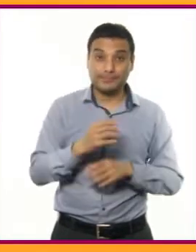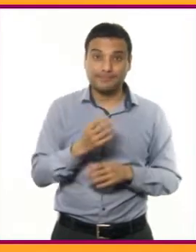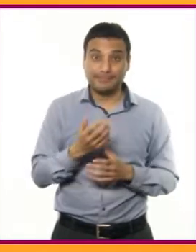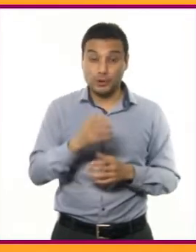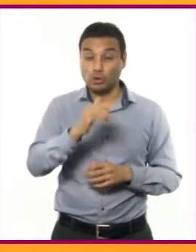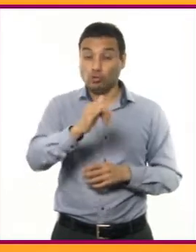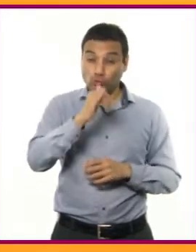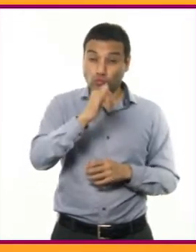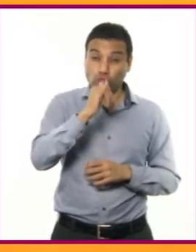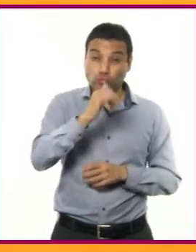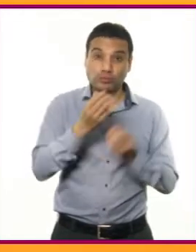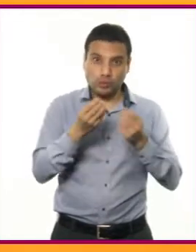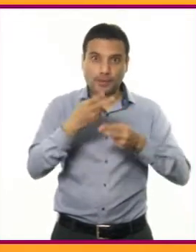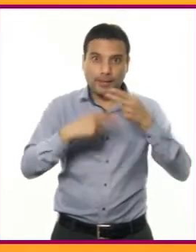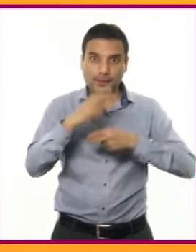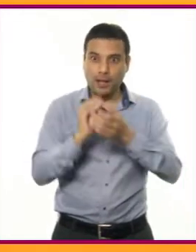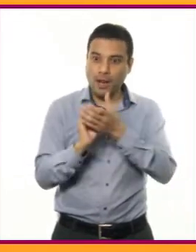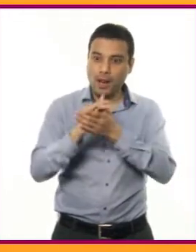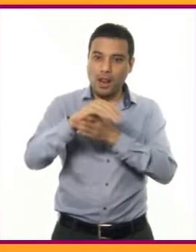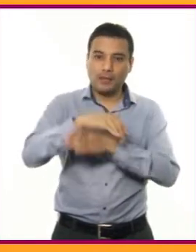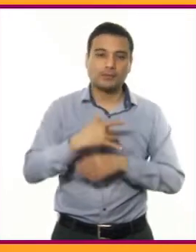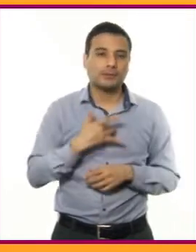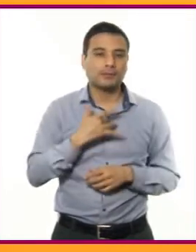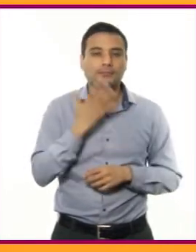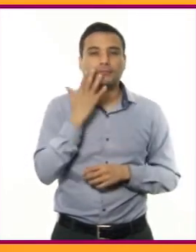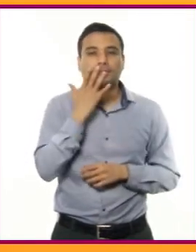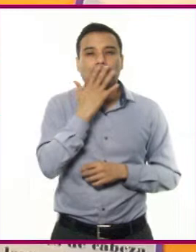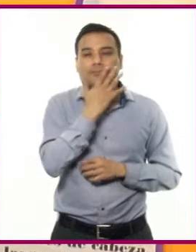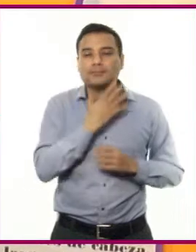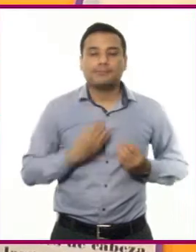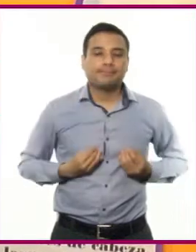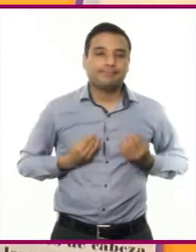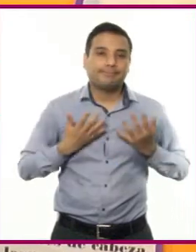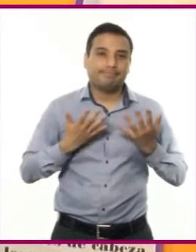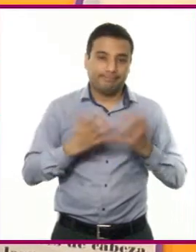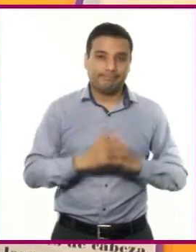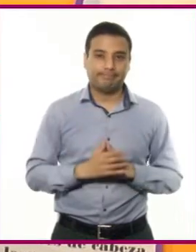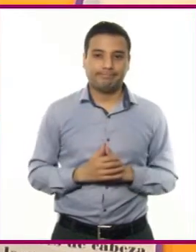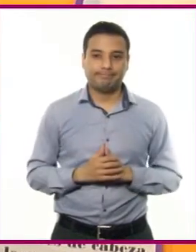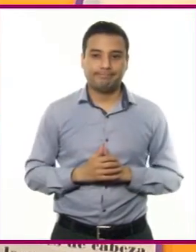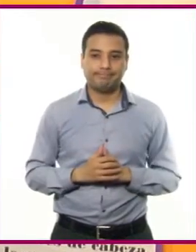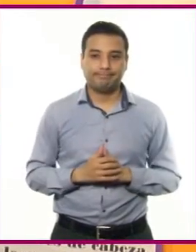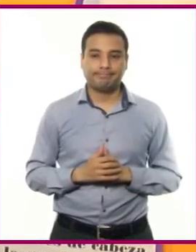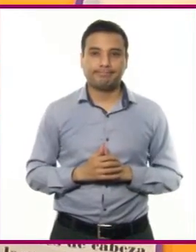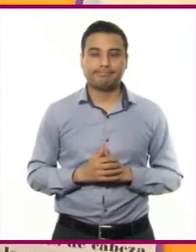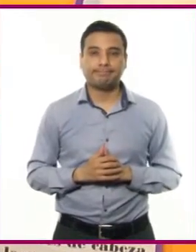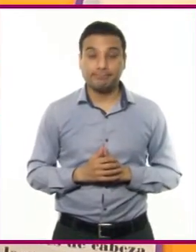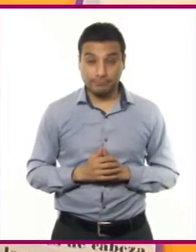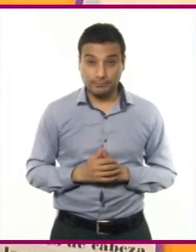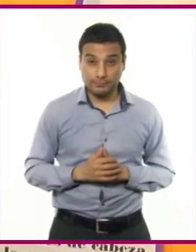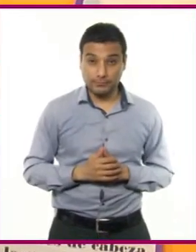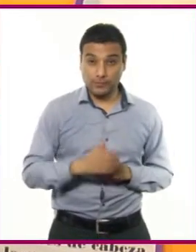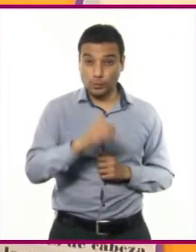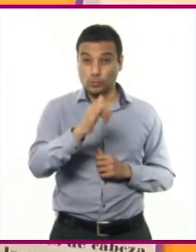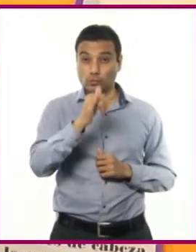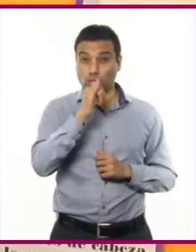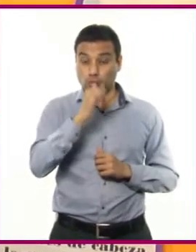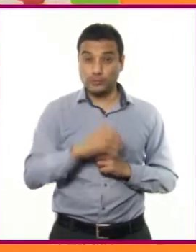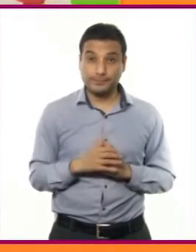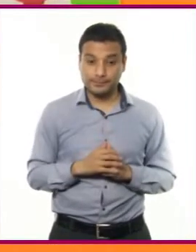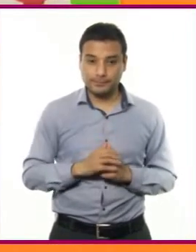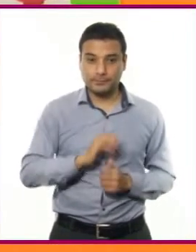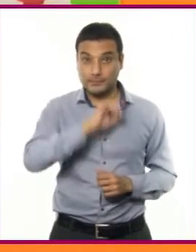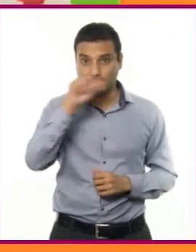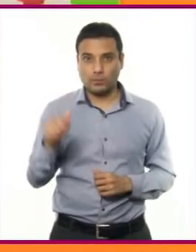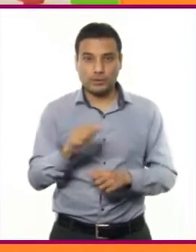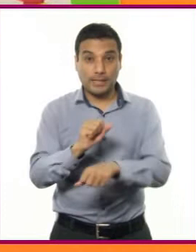mayor ingesta de alcohol, mayor placer y tolerancia. La ingesta del alcohol afecta las